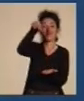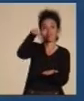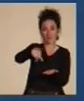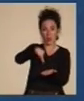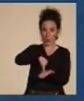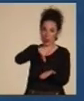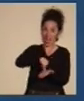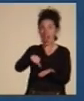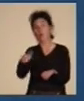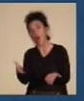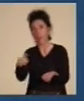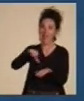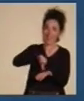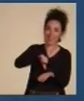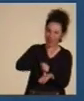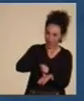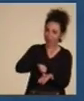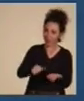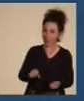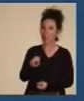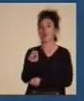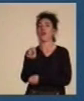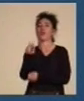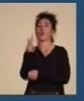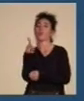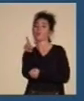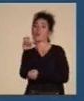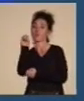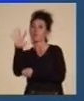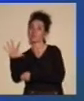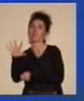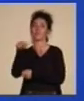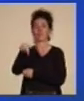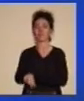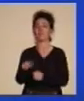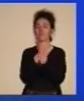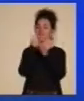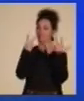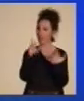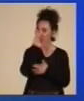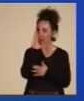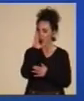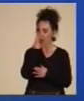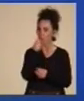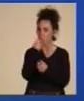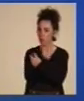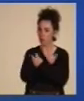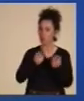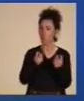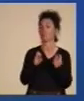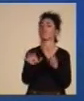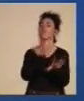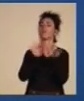Arrecife, siendo las 12 y 5 del día 27 de febrero, el jurado designado al